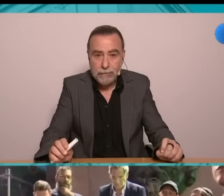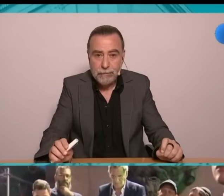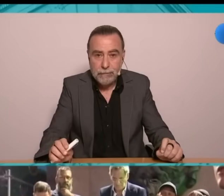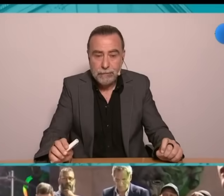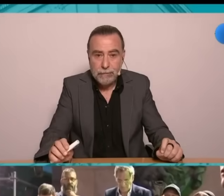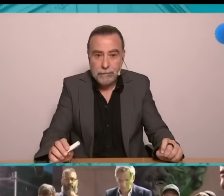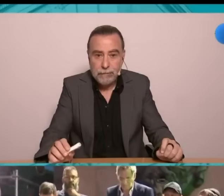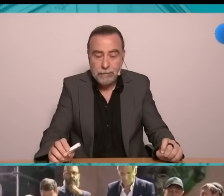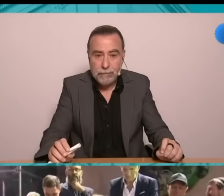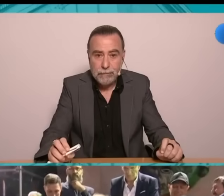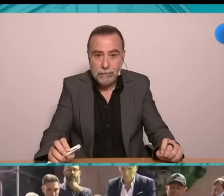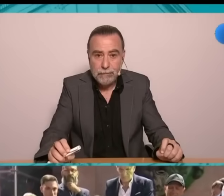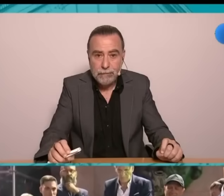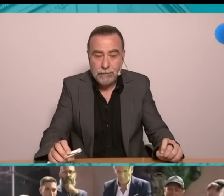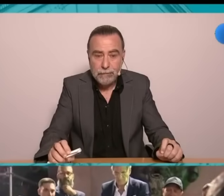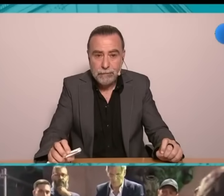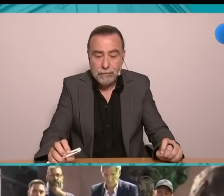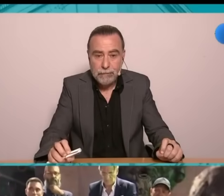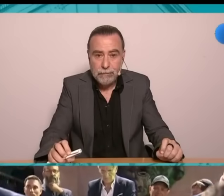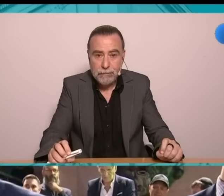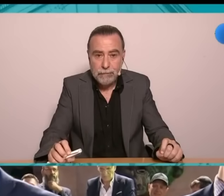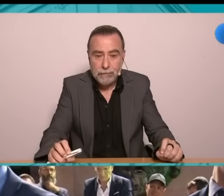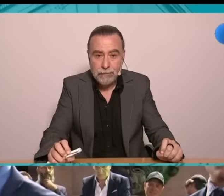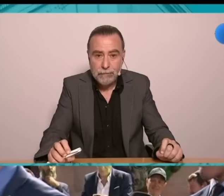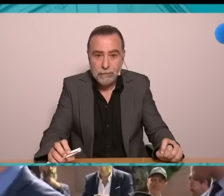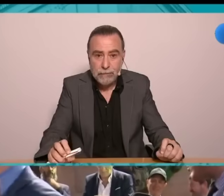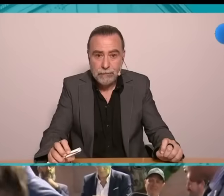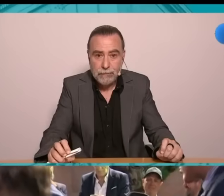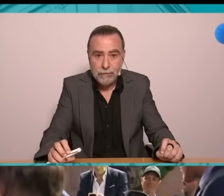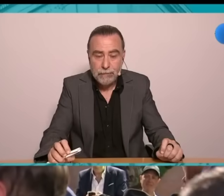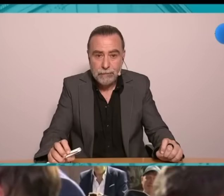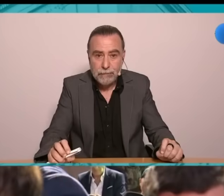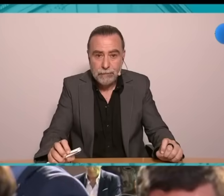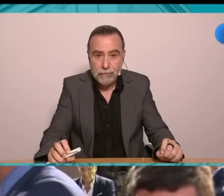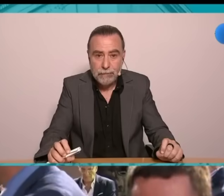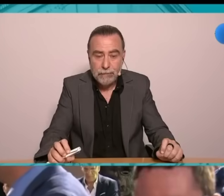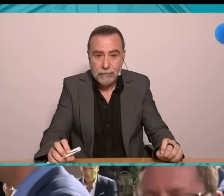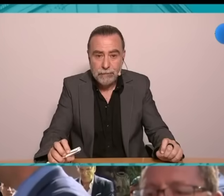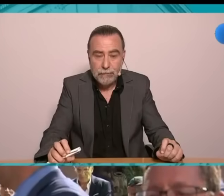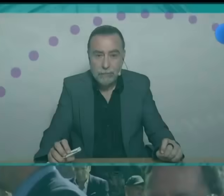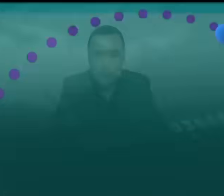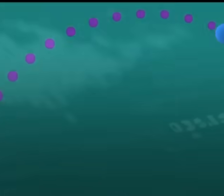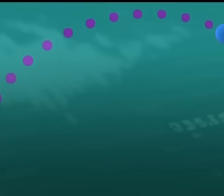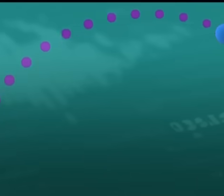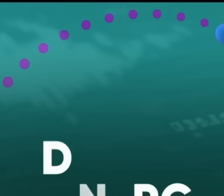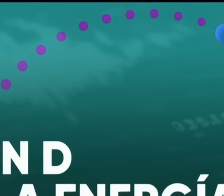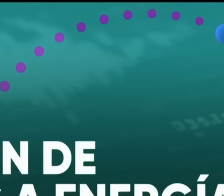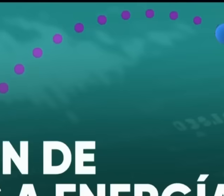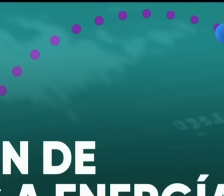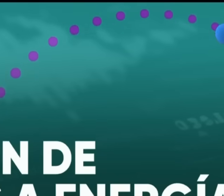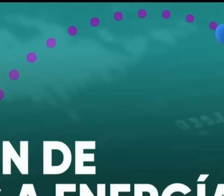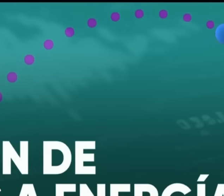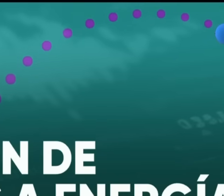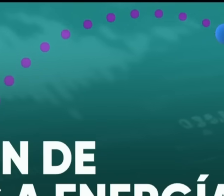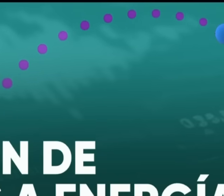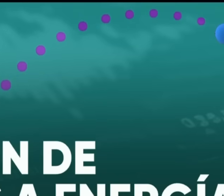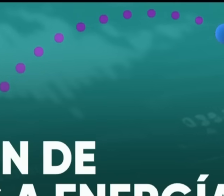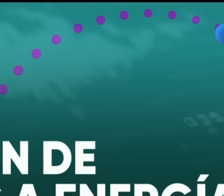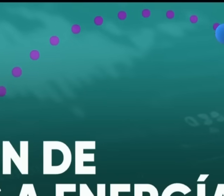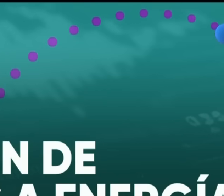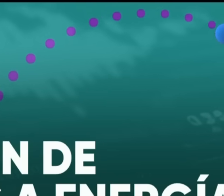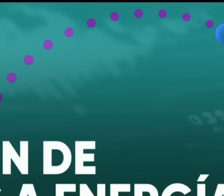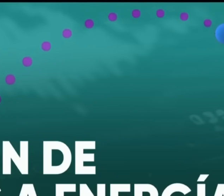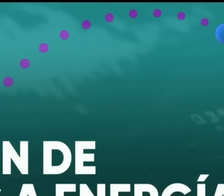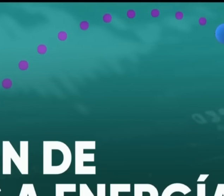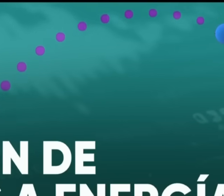hacer cargo de la obra pública. Recorte de gasto por ese lado. Vamos a la sexta medida que se acaba de anunciar.